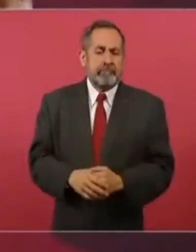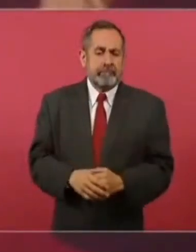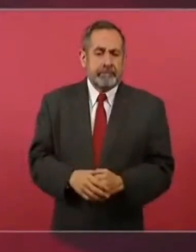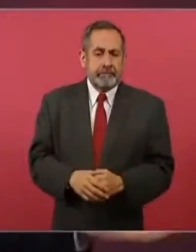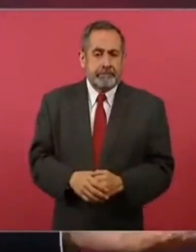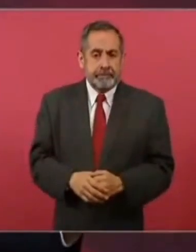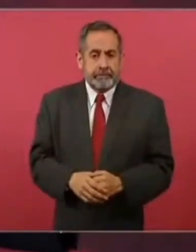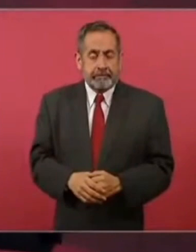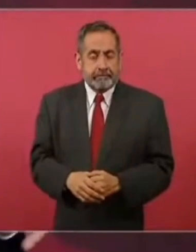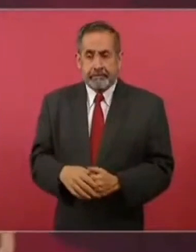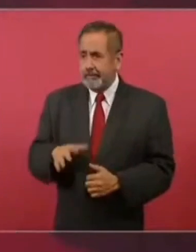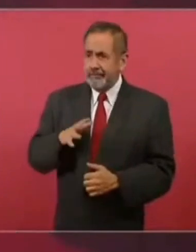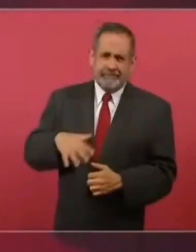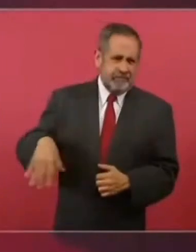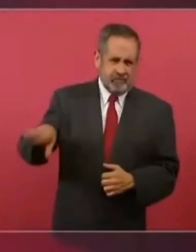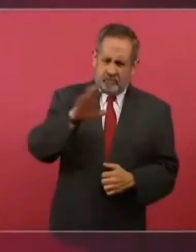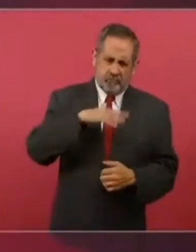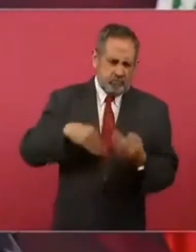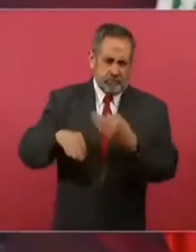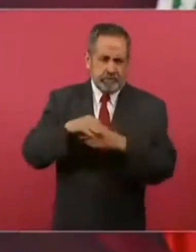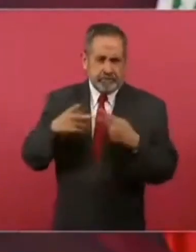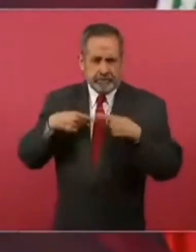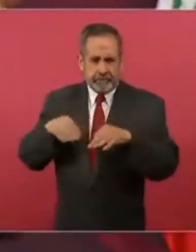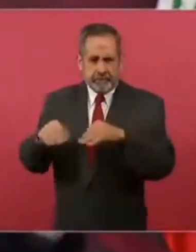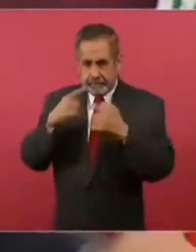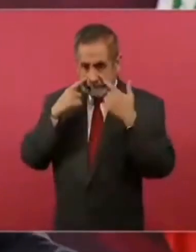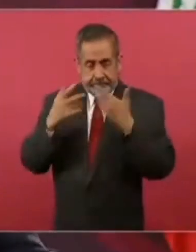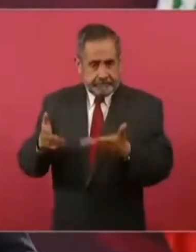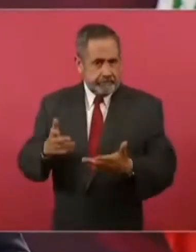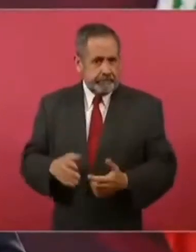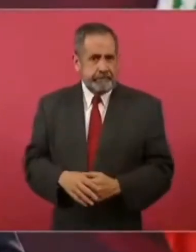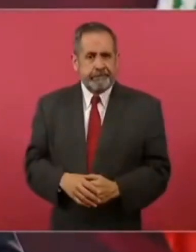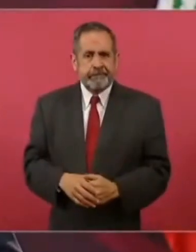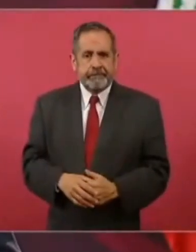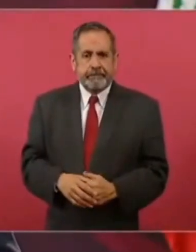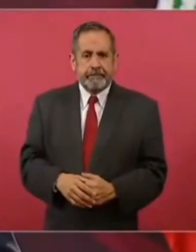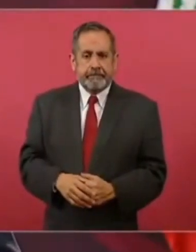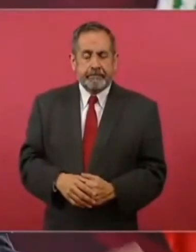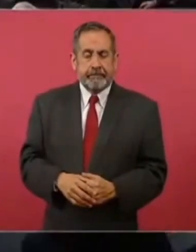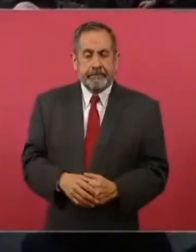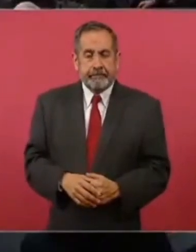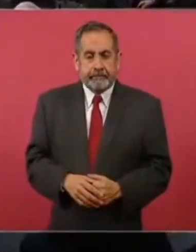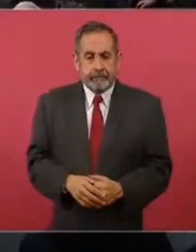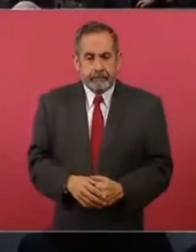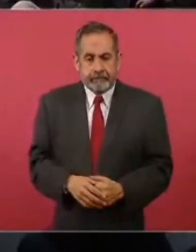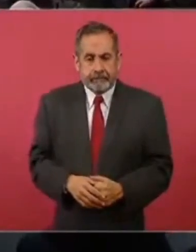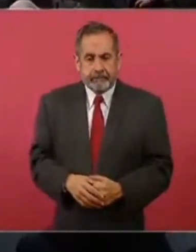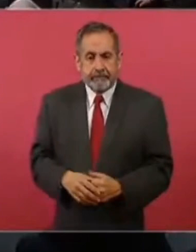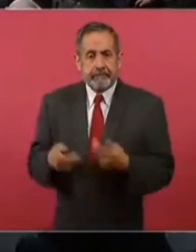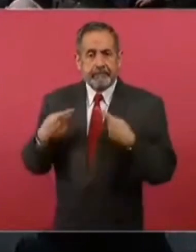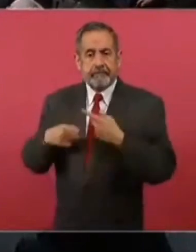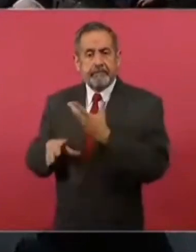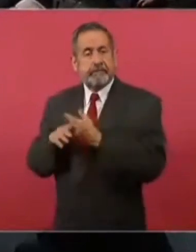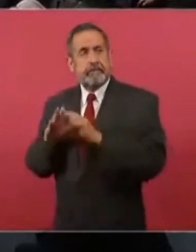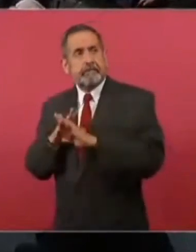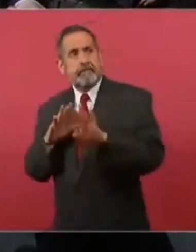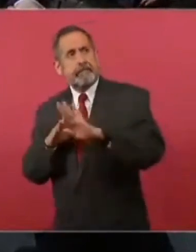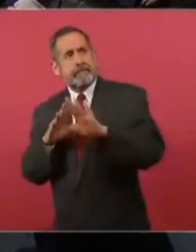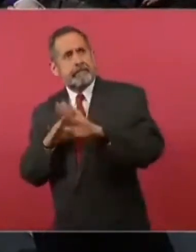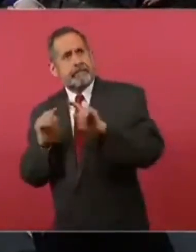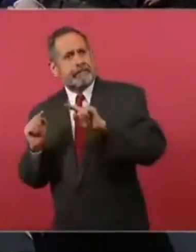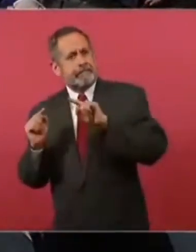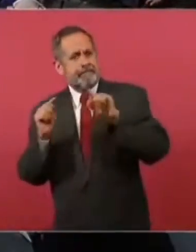bueno los trabajadores en general miren lo que están haciendo nuestros migrantes